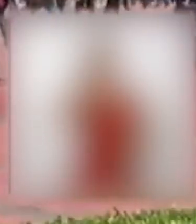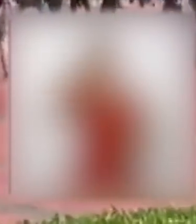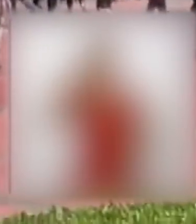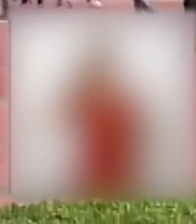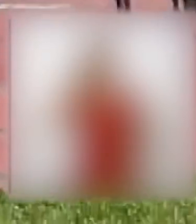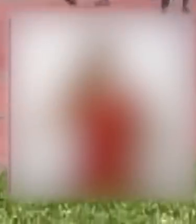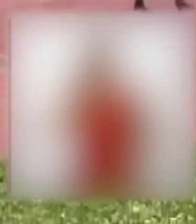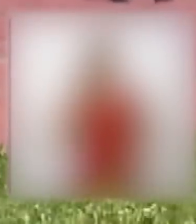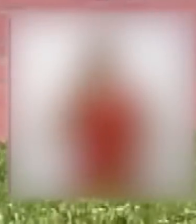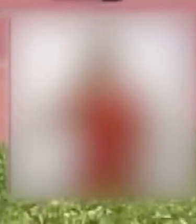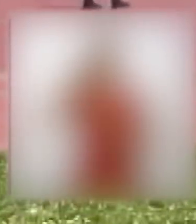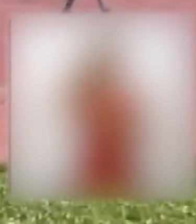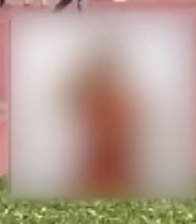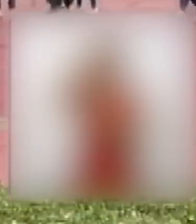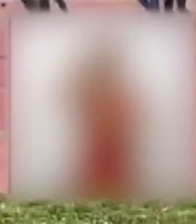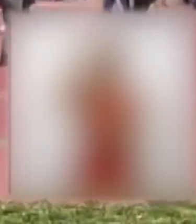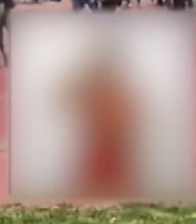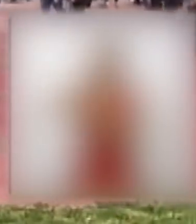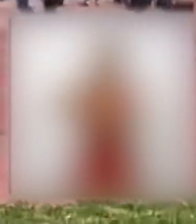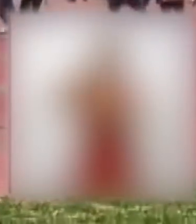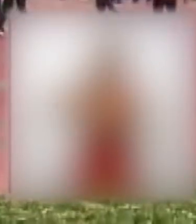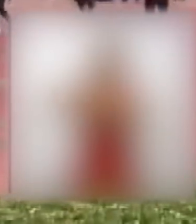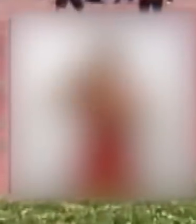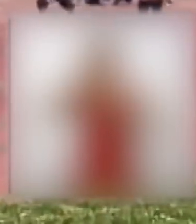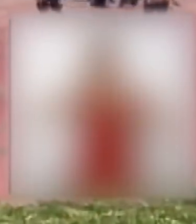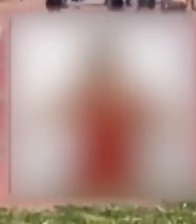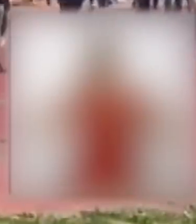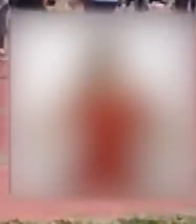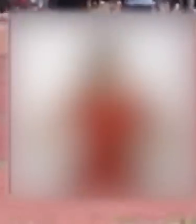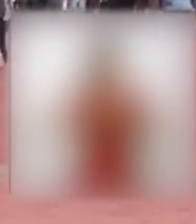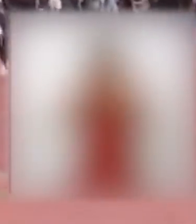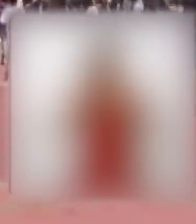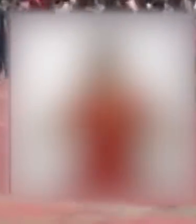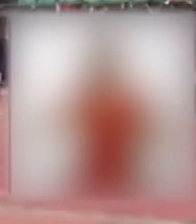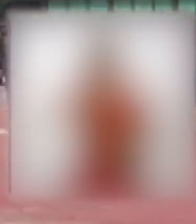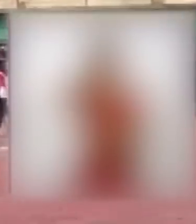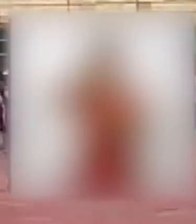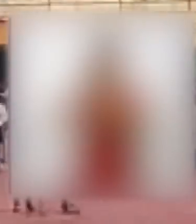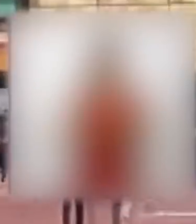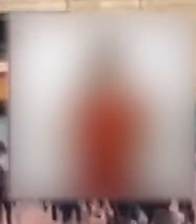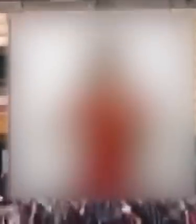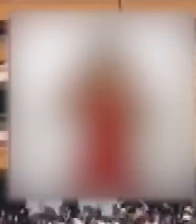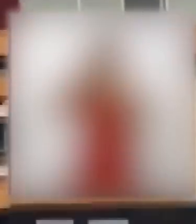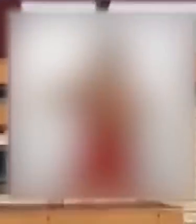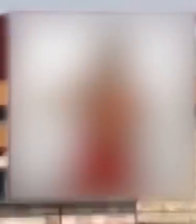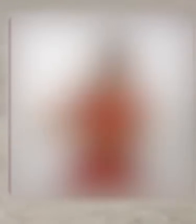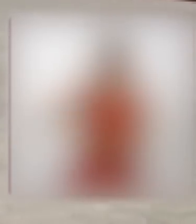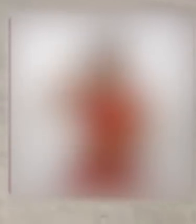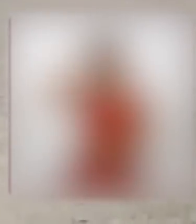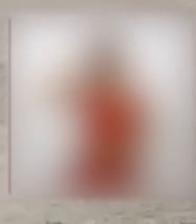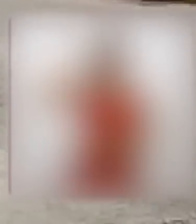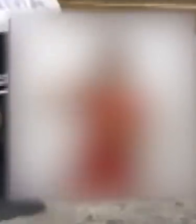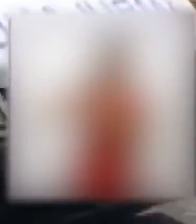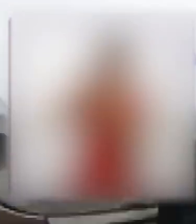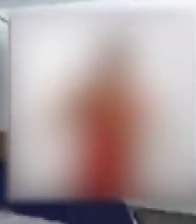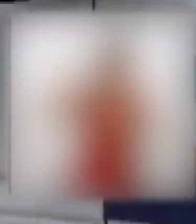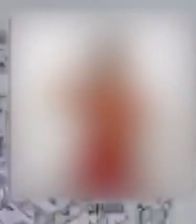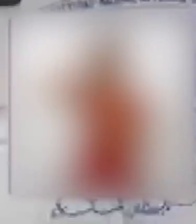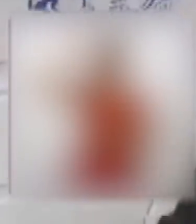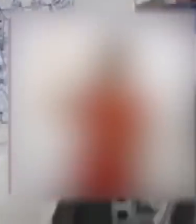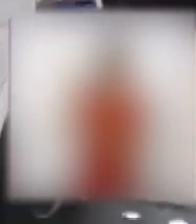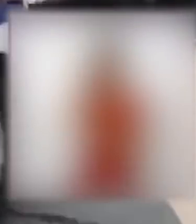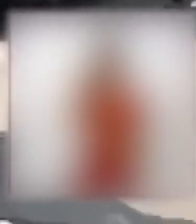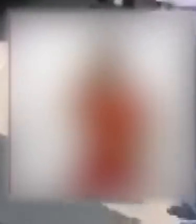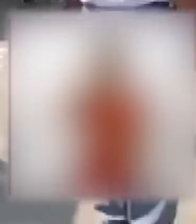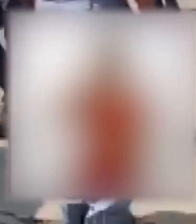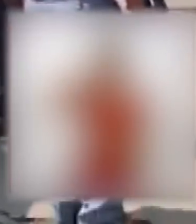este mes, la violencia llegó a la UNAM. Un grupo de porros atacó a estudiantes del CCH Azcapotzalco cuando protestaban de